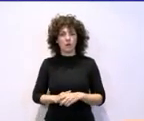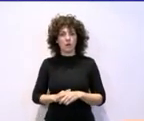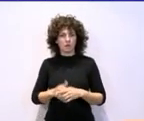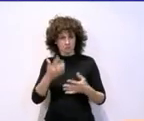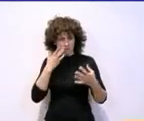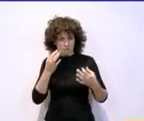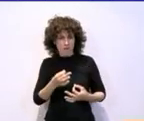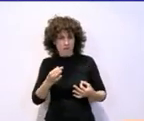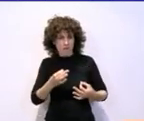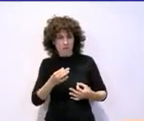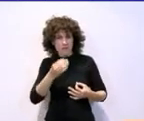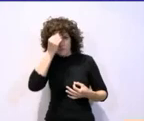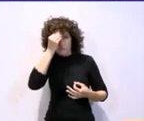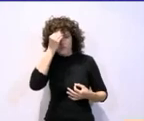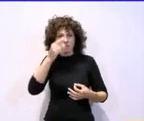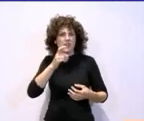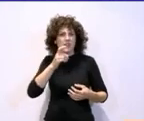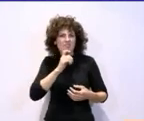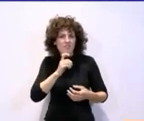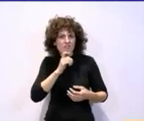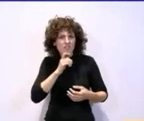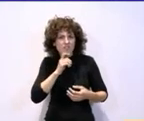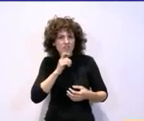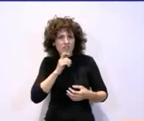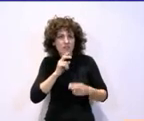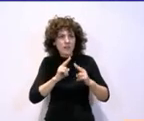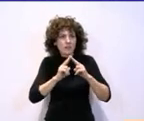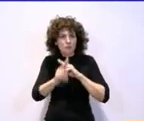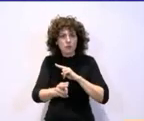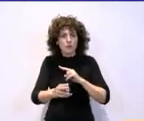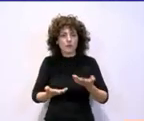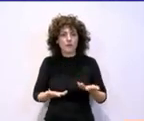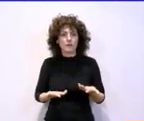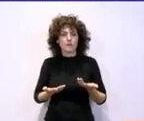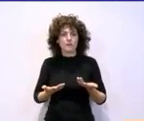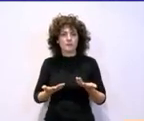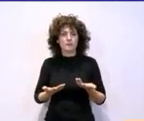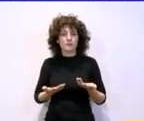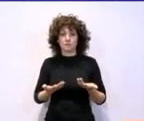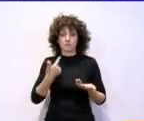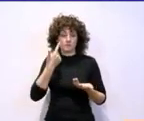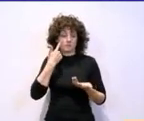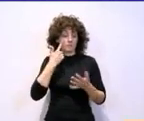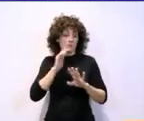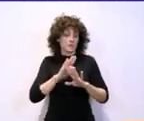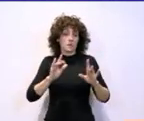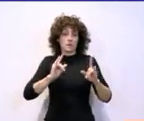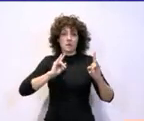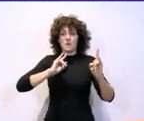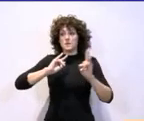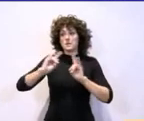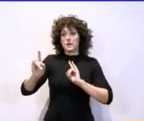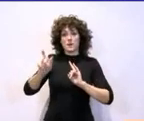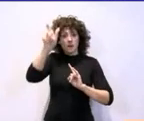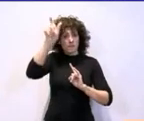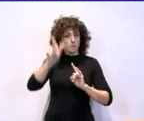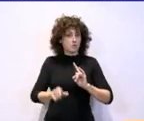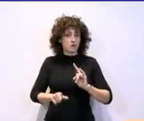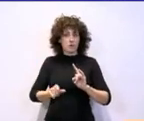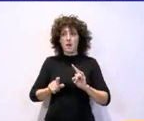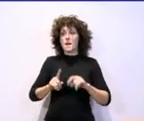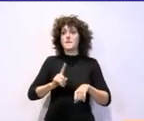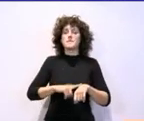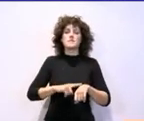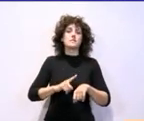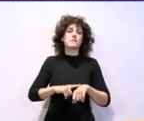verdad que les parece una pregunta muy difícil de responder? Pues mire, se trata de llamar a la persona que más tiempo